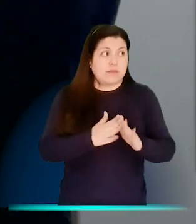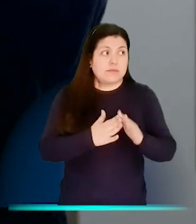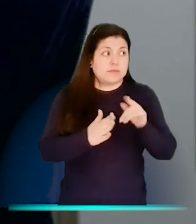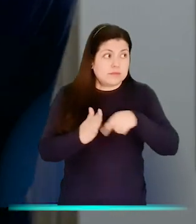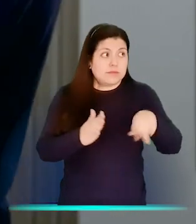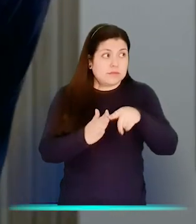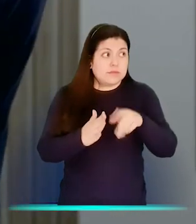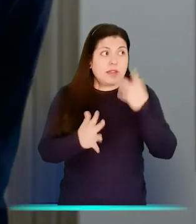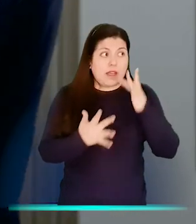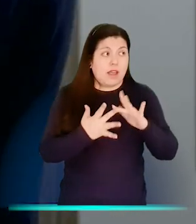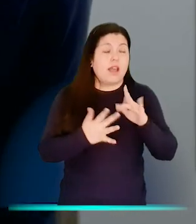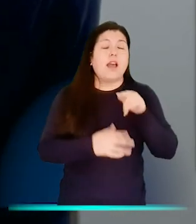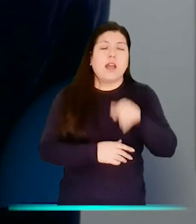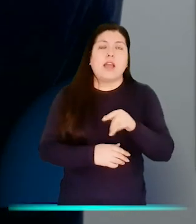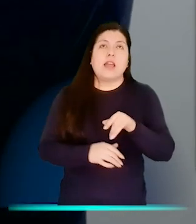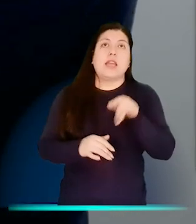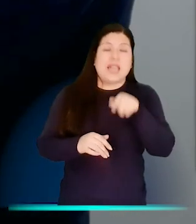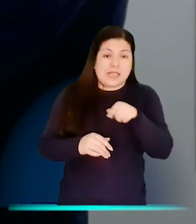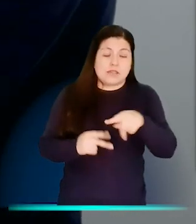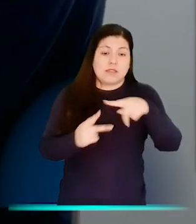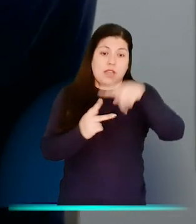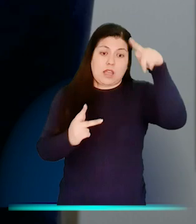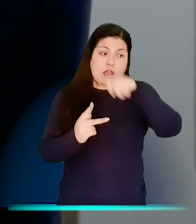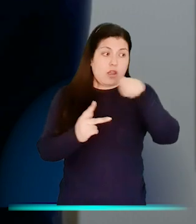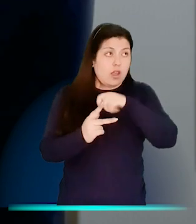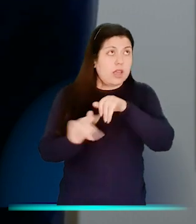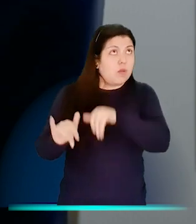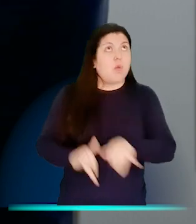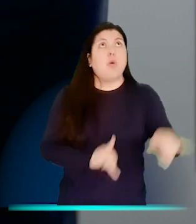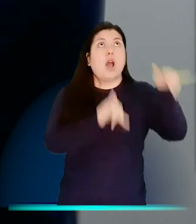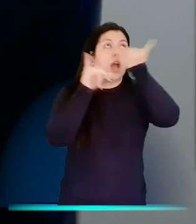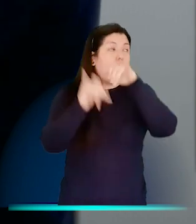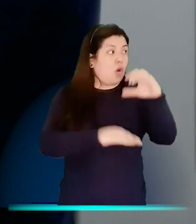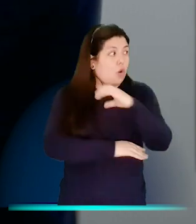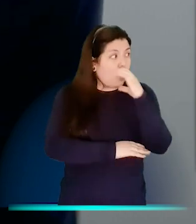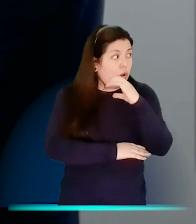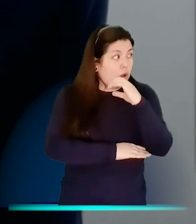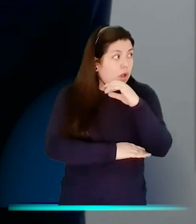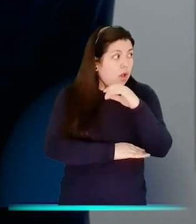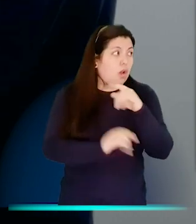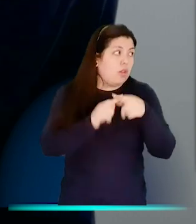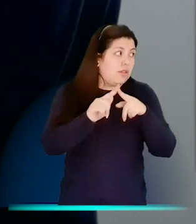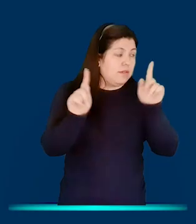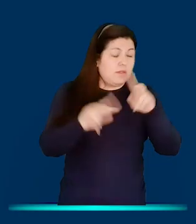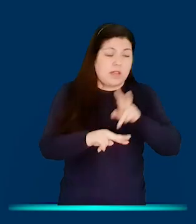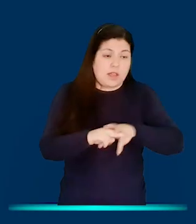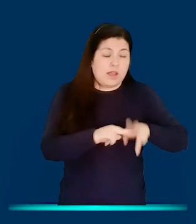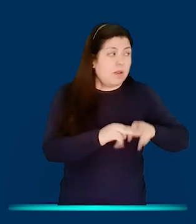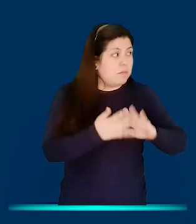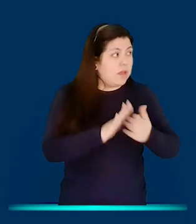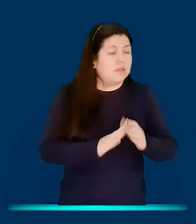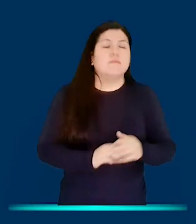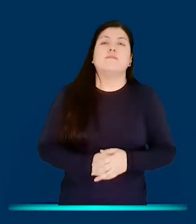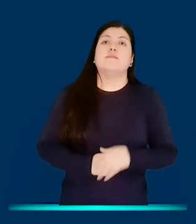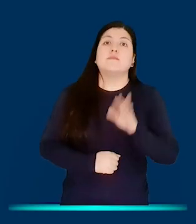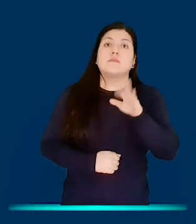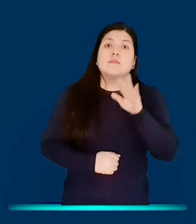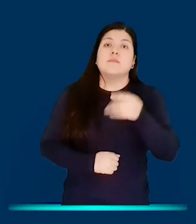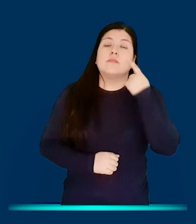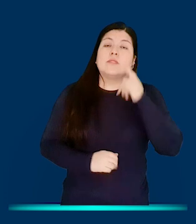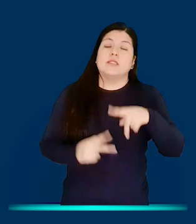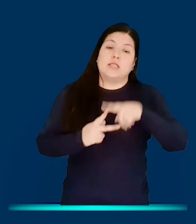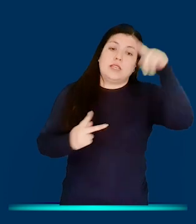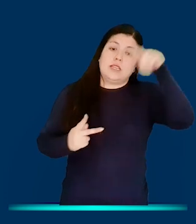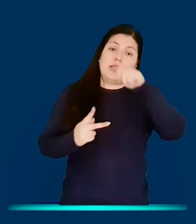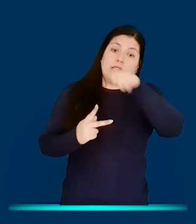estas 16 van a ser las mismas tarjetas en todo el territorio nacional. Bueno, pues respecto de las